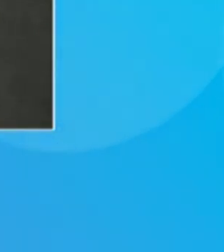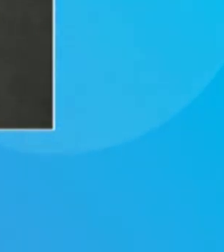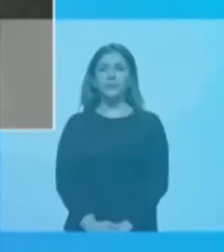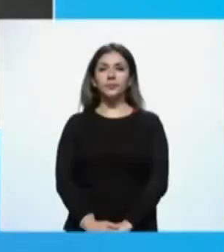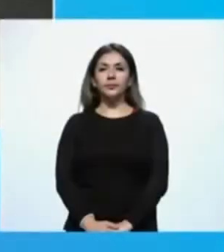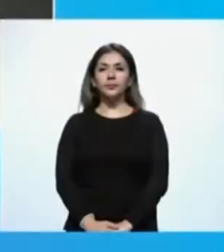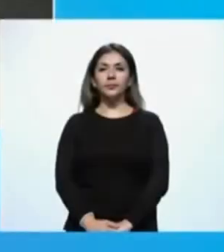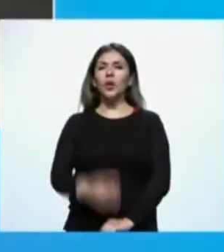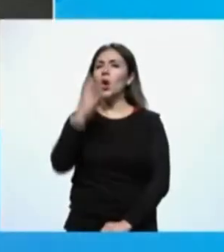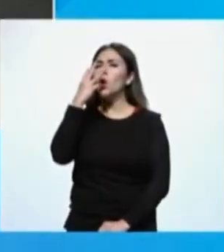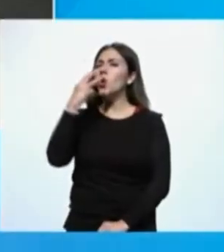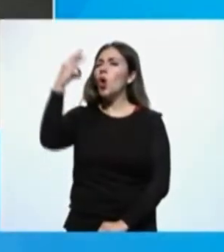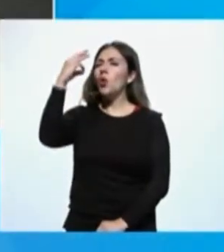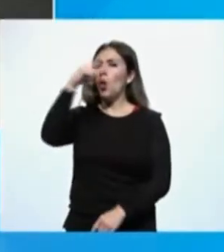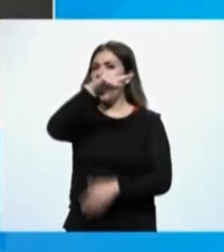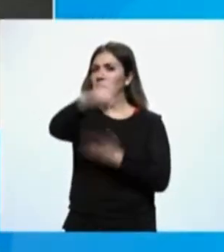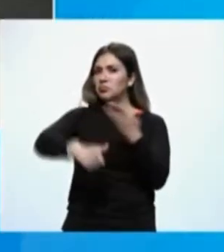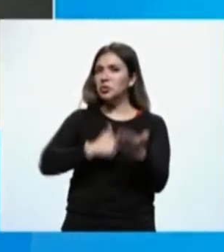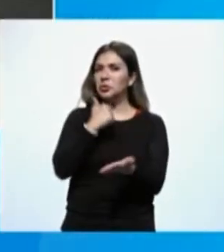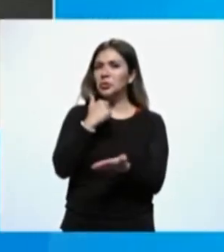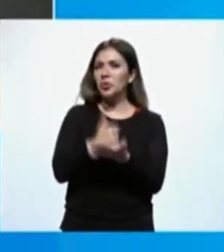Un lobo en la ciudad de Lobería